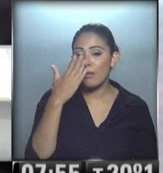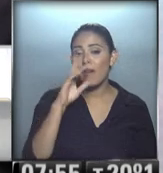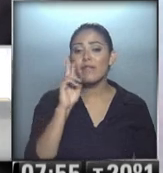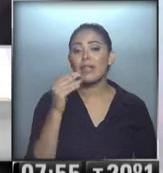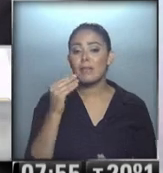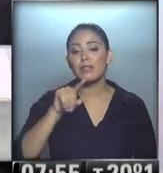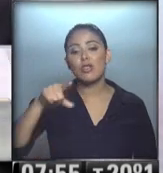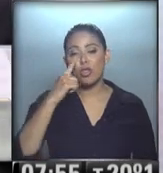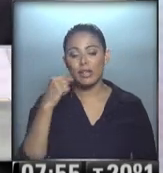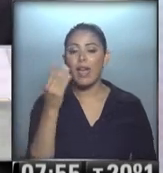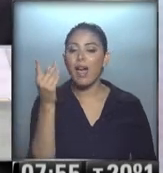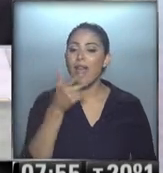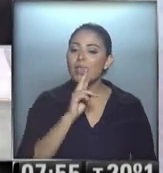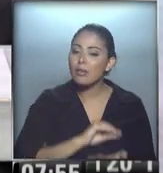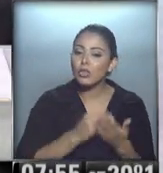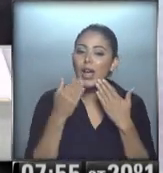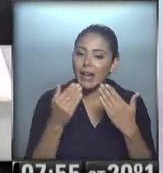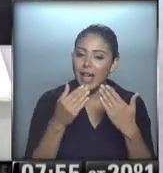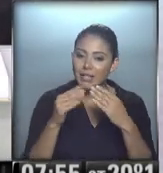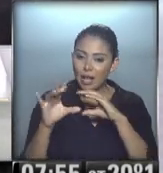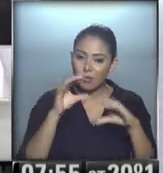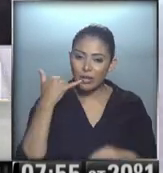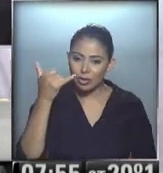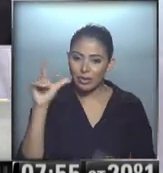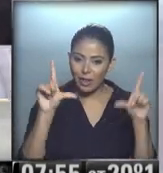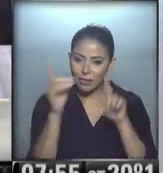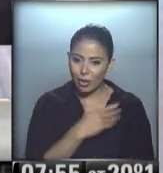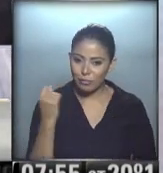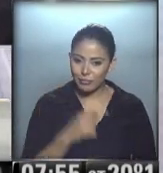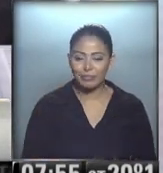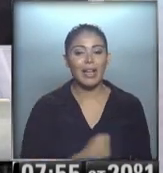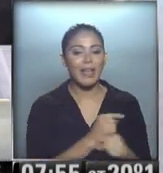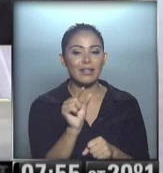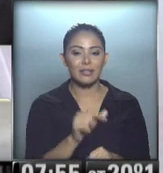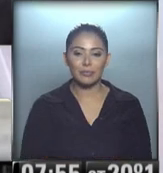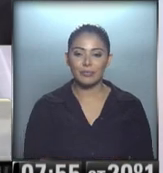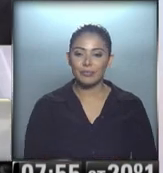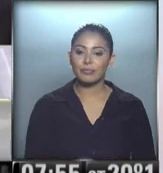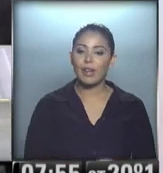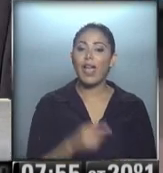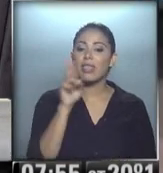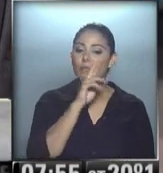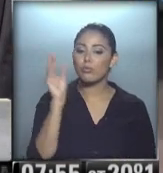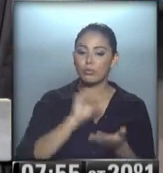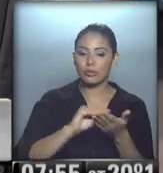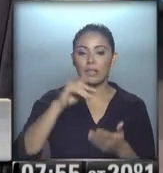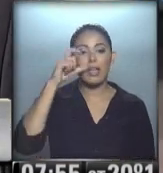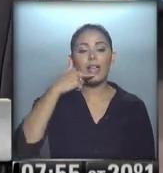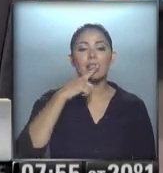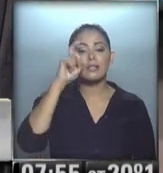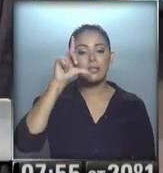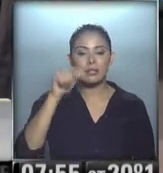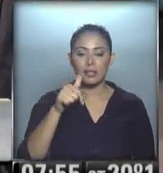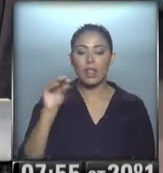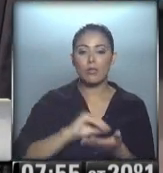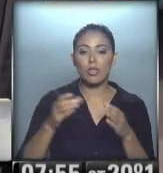ocurre en los próximos días. Diputada, gracias por esta comunicación con la televisión pública. Hasta luego. La diputada Estela María Leverberg, diputada